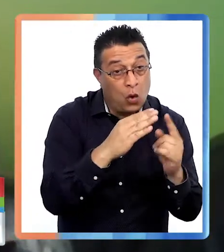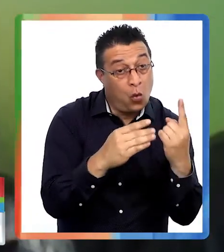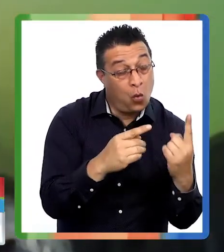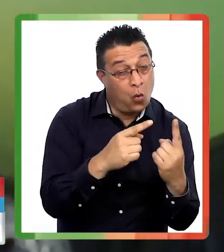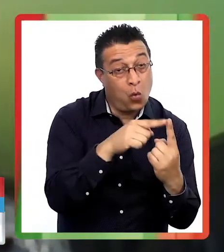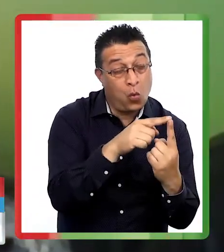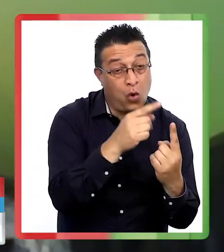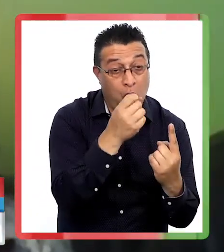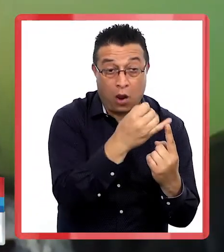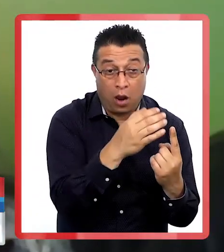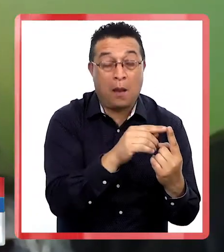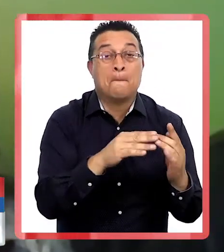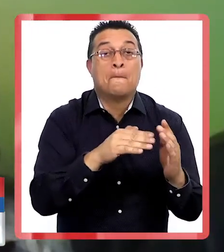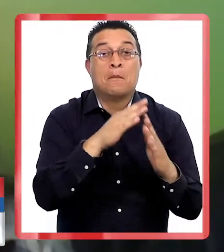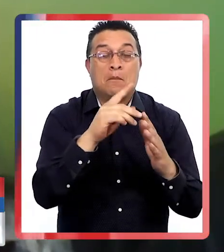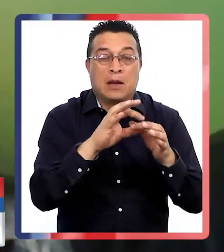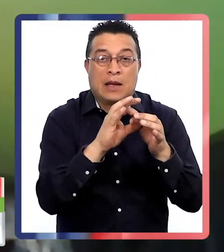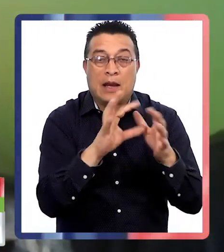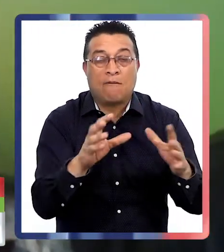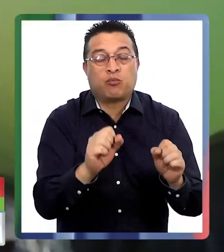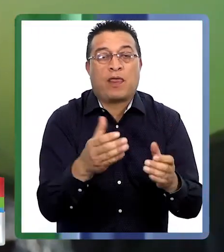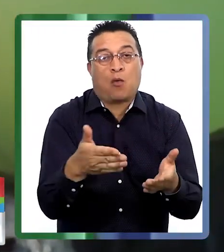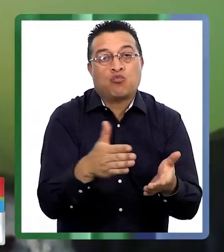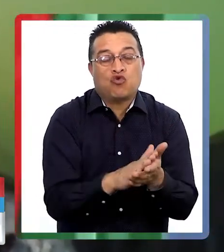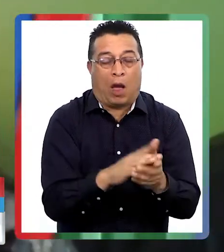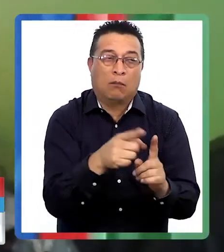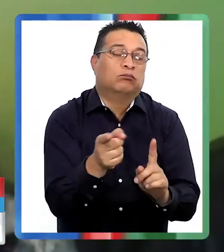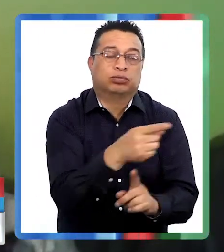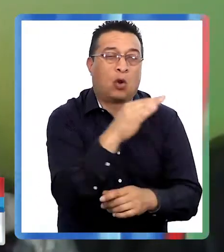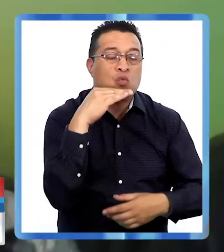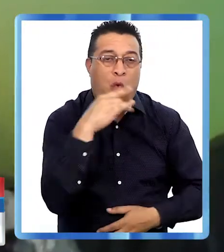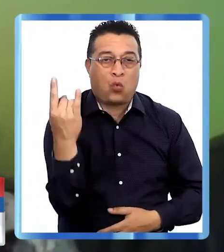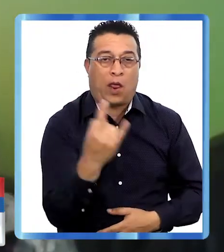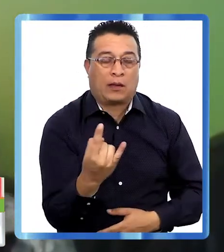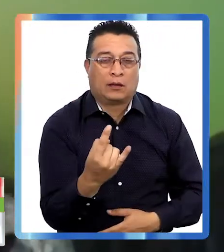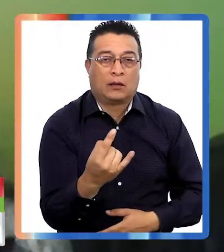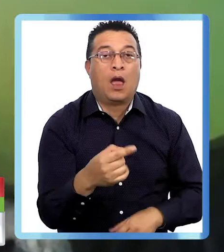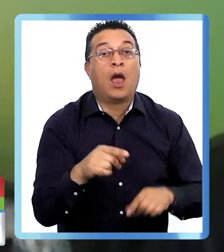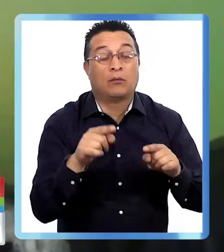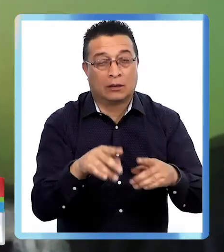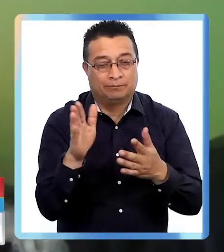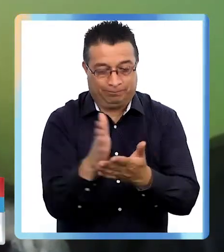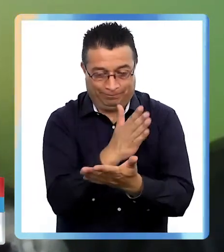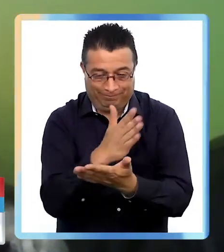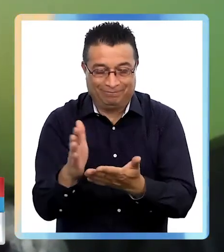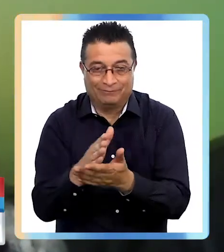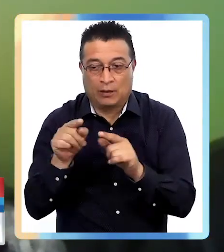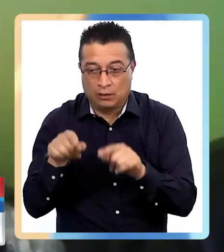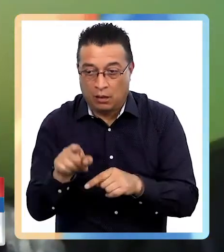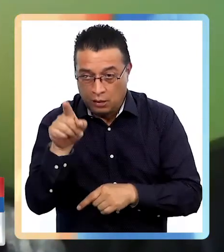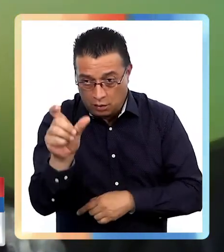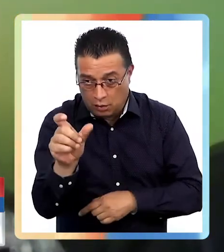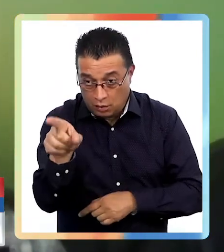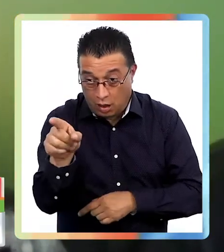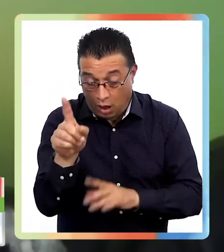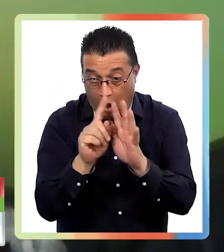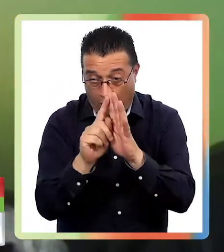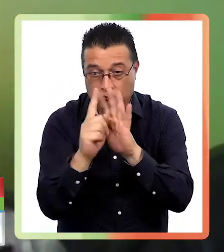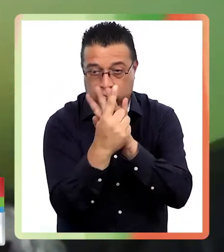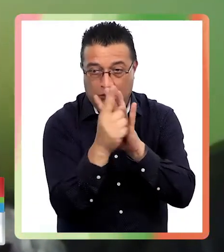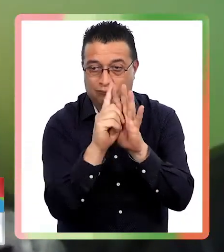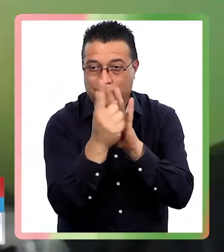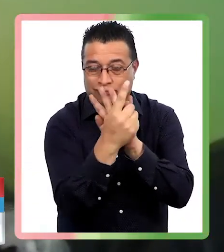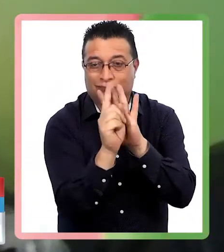guita es decir el paciente o el usuario se puede morir por lo tanto lo que se hace es esta clasificación para determinar el orden de